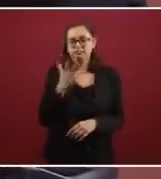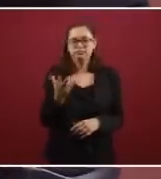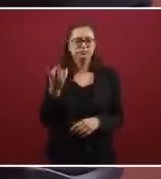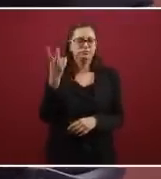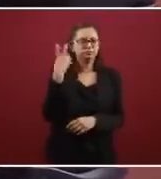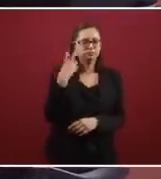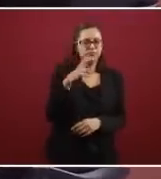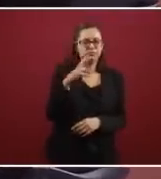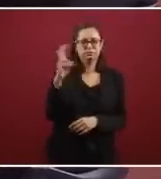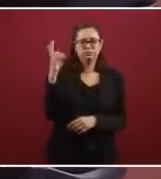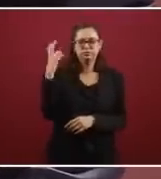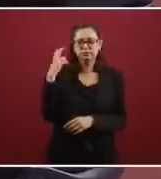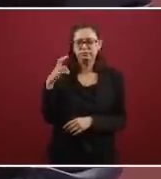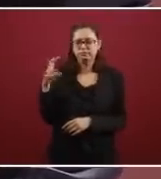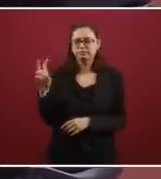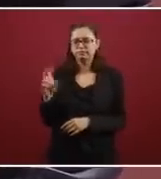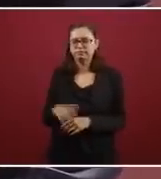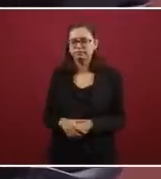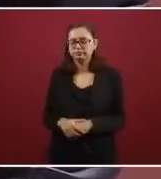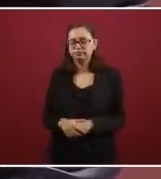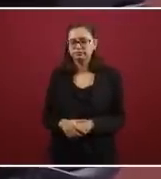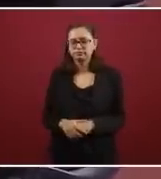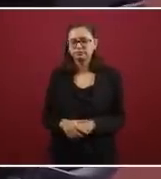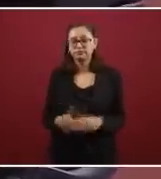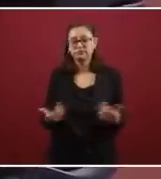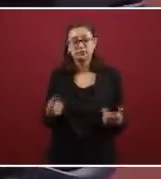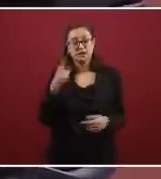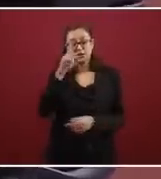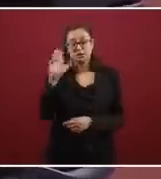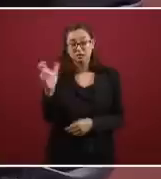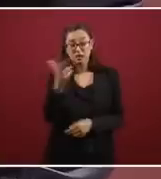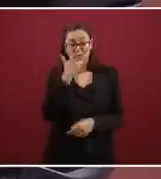viajar en el Chepe,